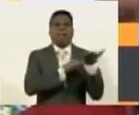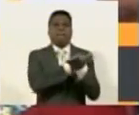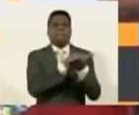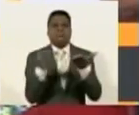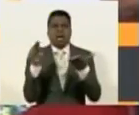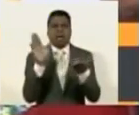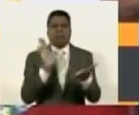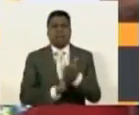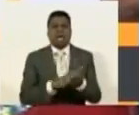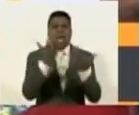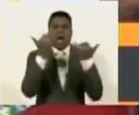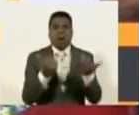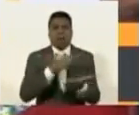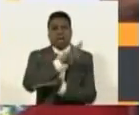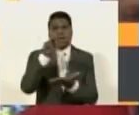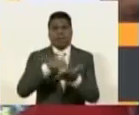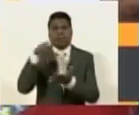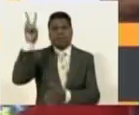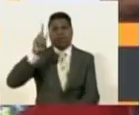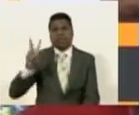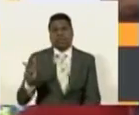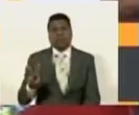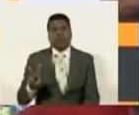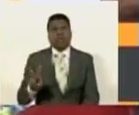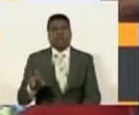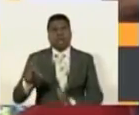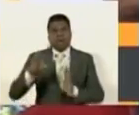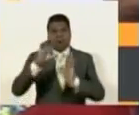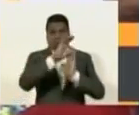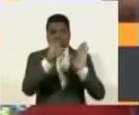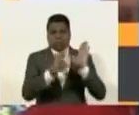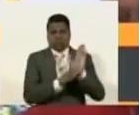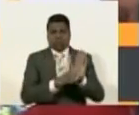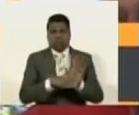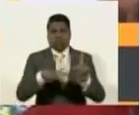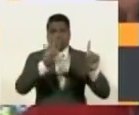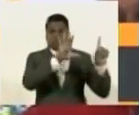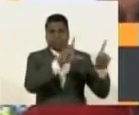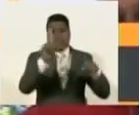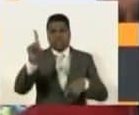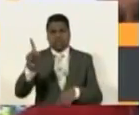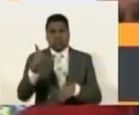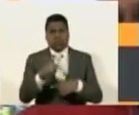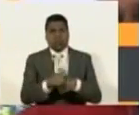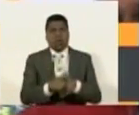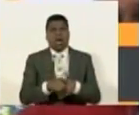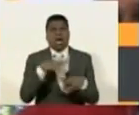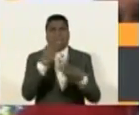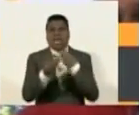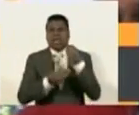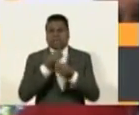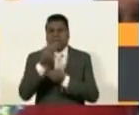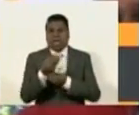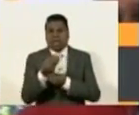y que ahora se llama República de Venezuela y que la constitución que está en vigencia es la del 61. Esto hay que blindarla aún